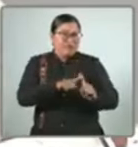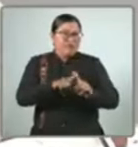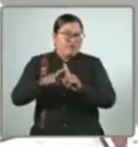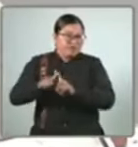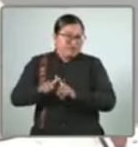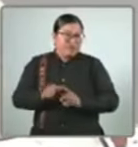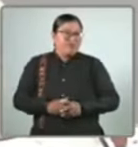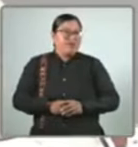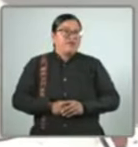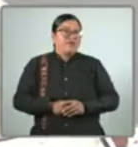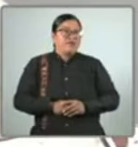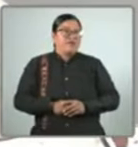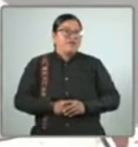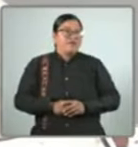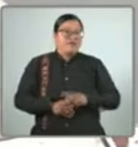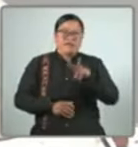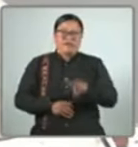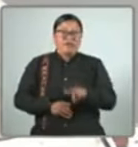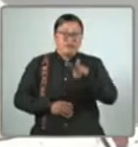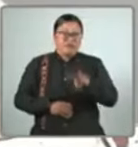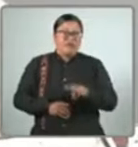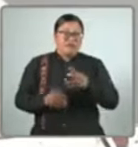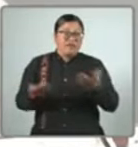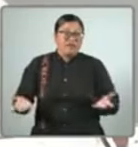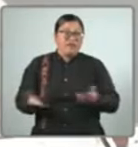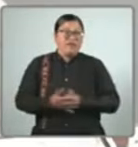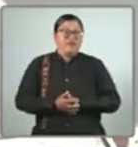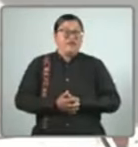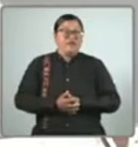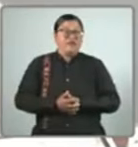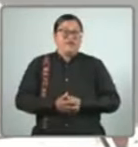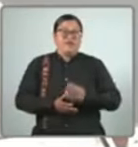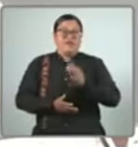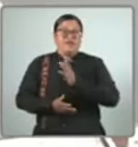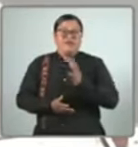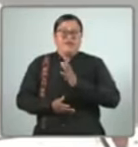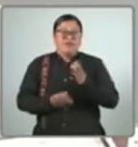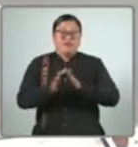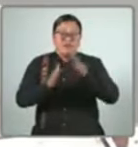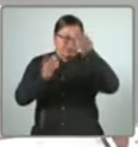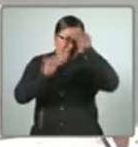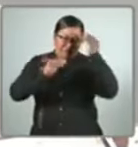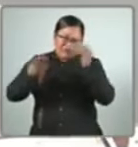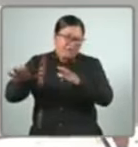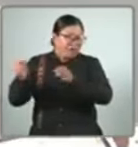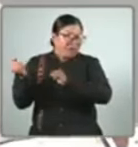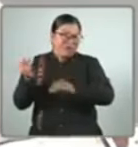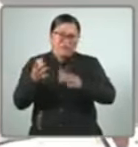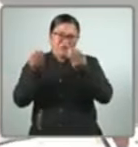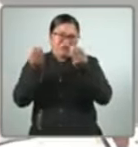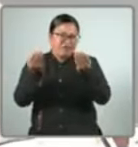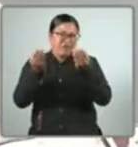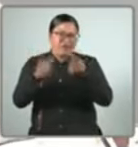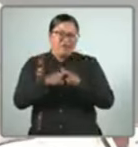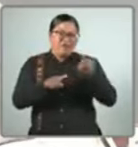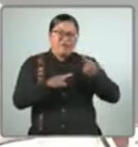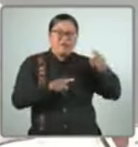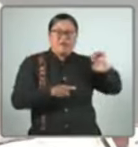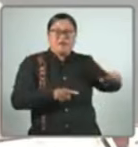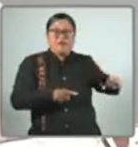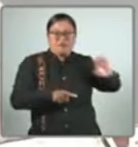de los planteles. De verdad que ha sido un olvido, un abandono de las